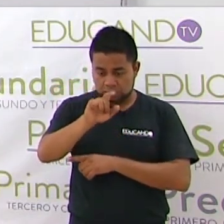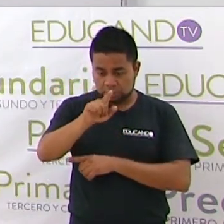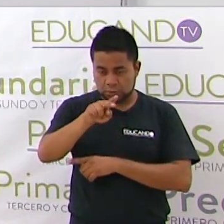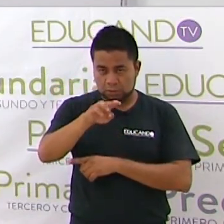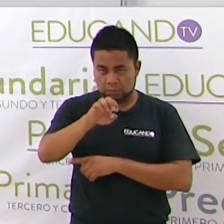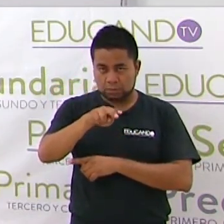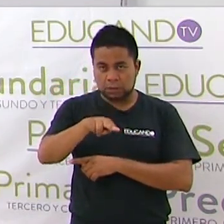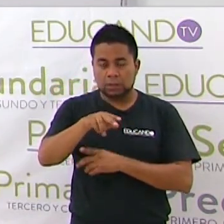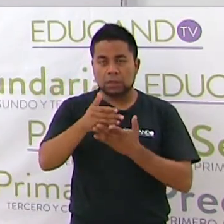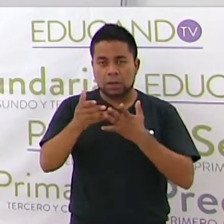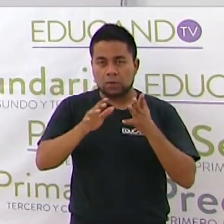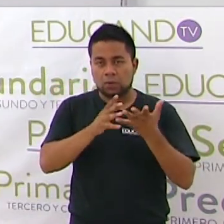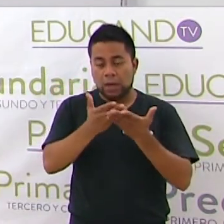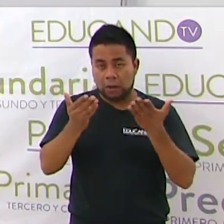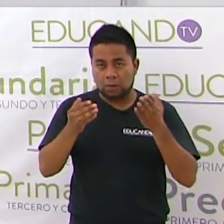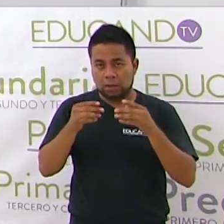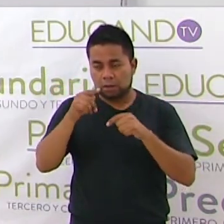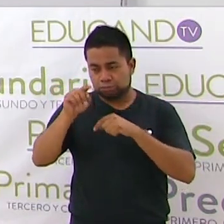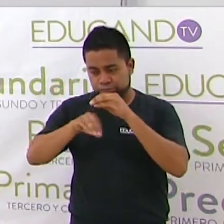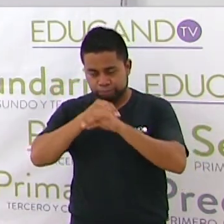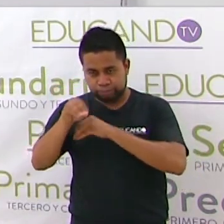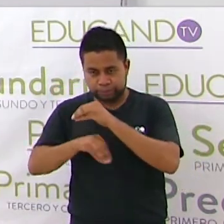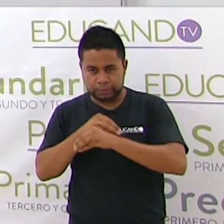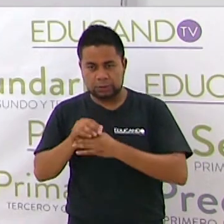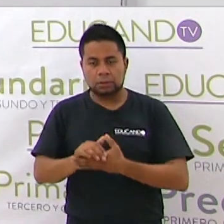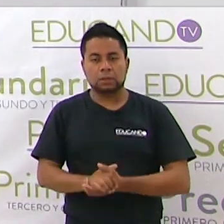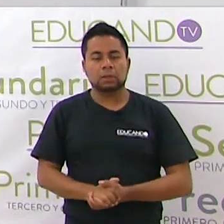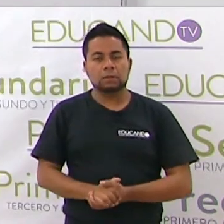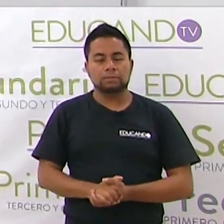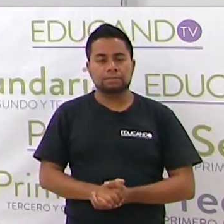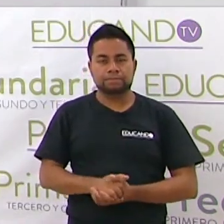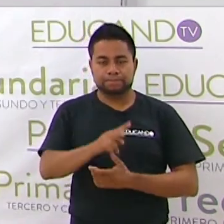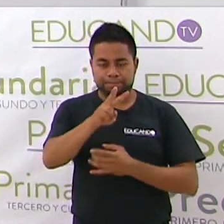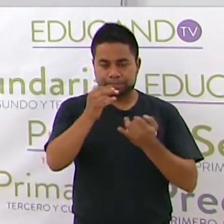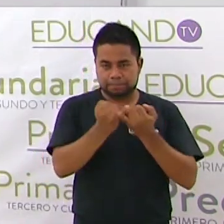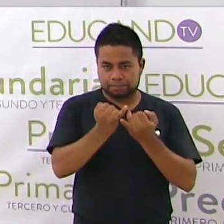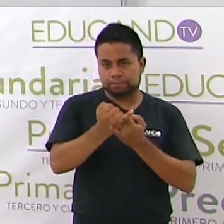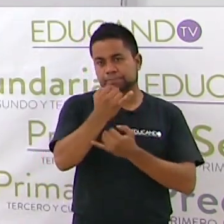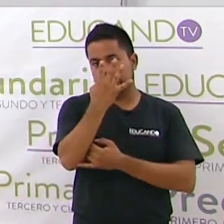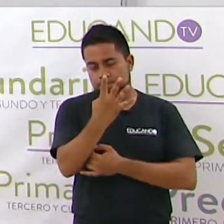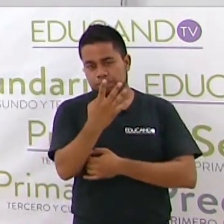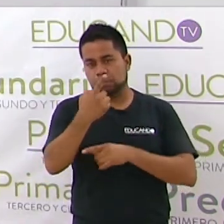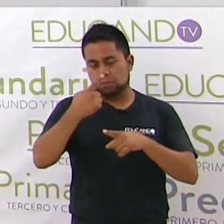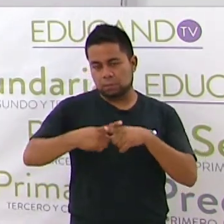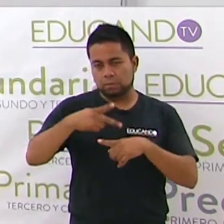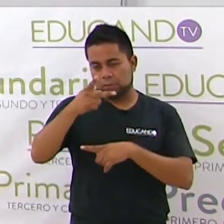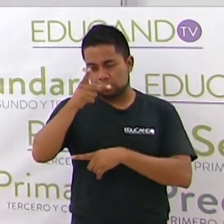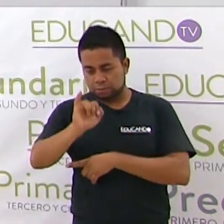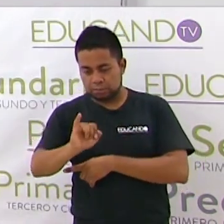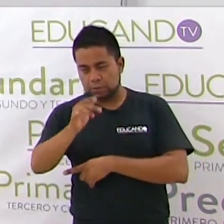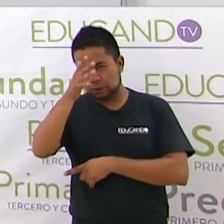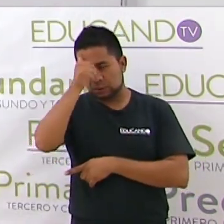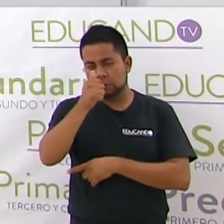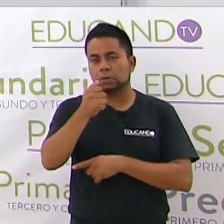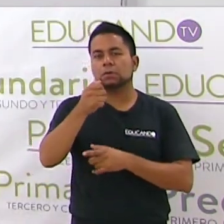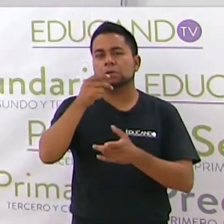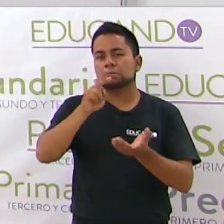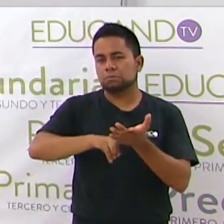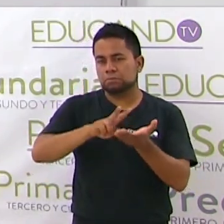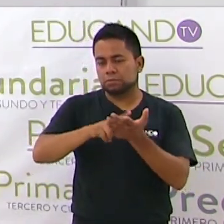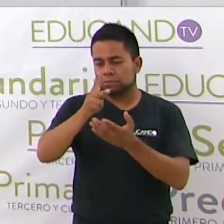reemplazar valores, a sustituirlos. B, el volumen es igual a 4 por pi. Pi sabemos que